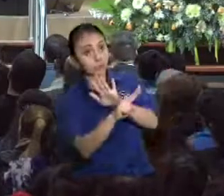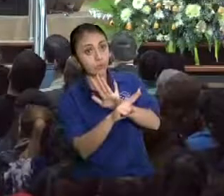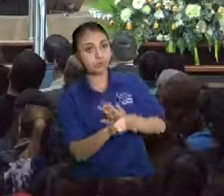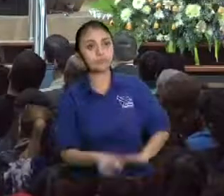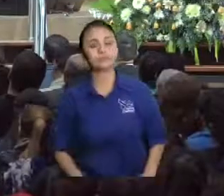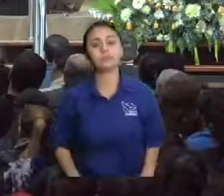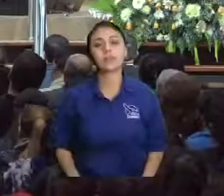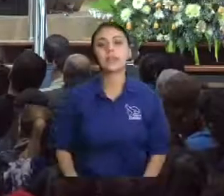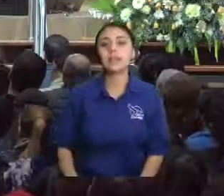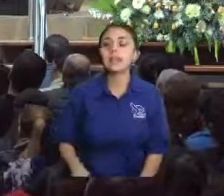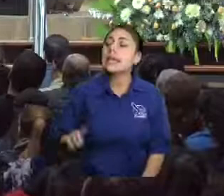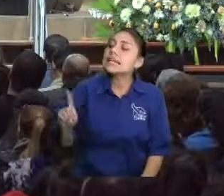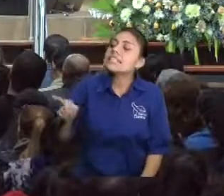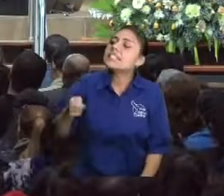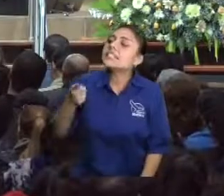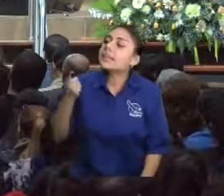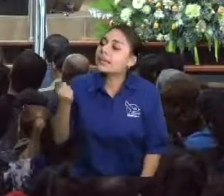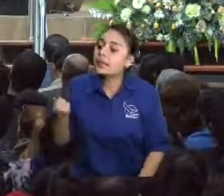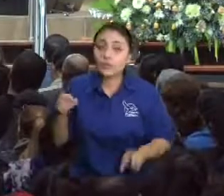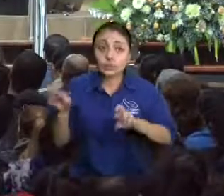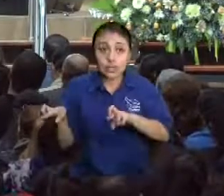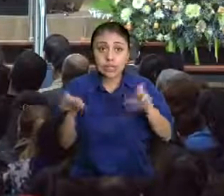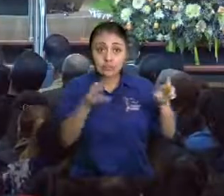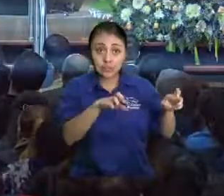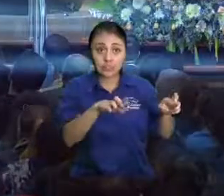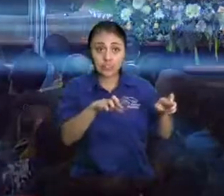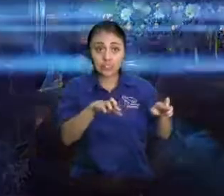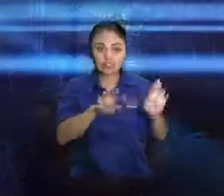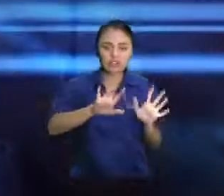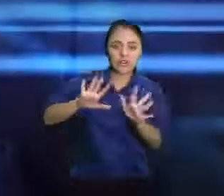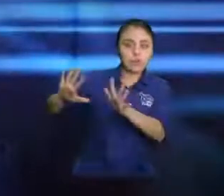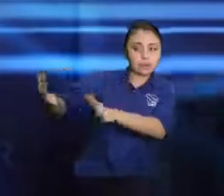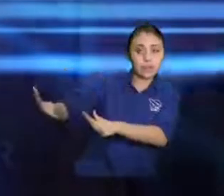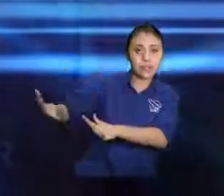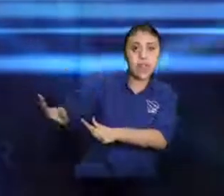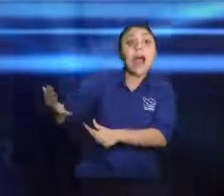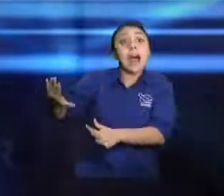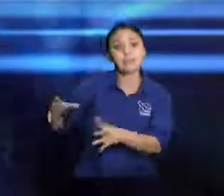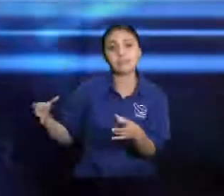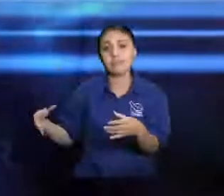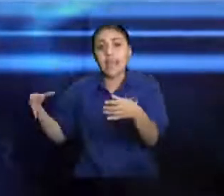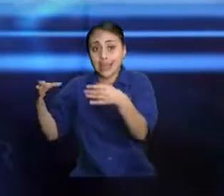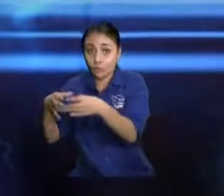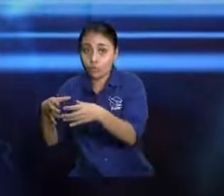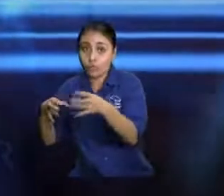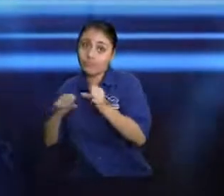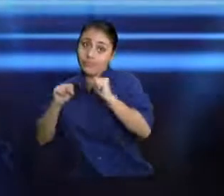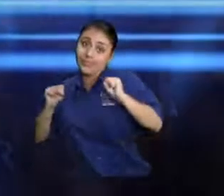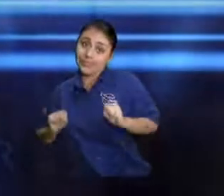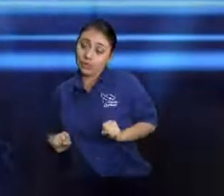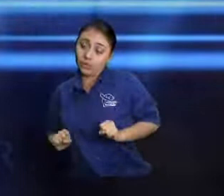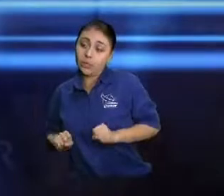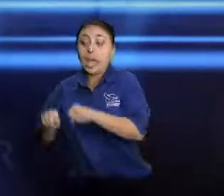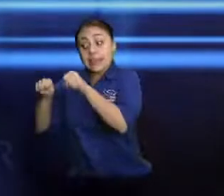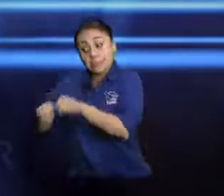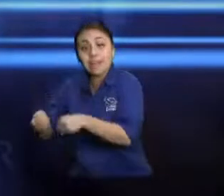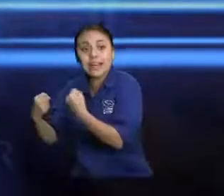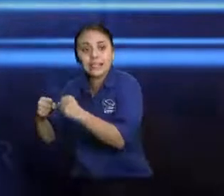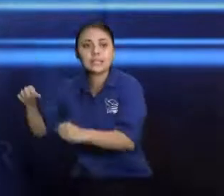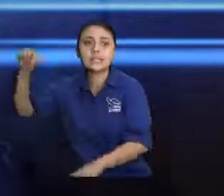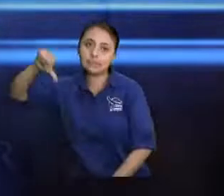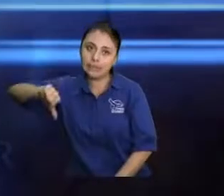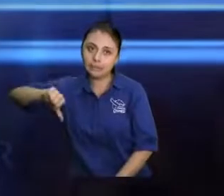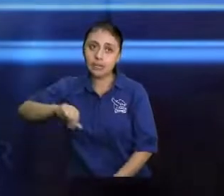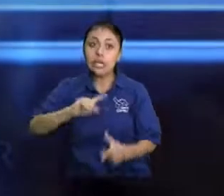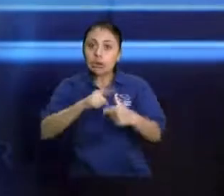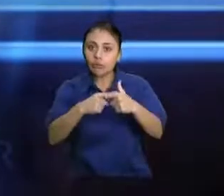son los menospreciadores? Un grupo de sacerdotes que pueden estar haciendo el mal. ¡Ja! Cuando